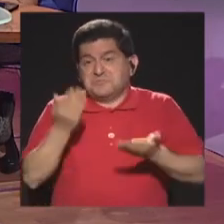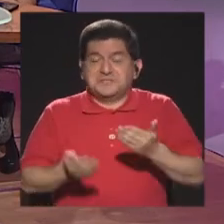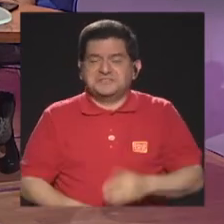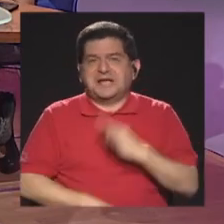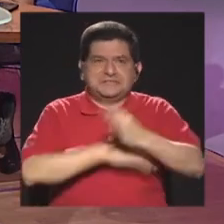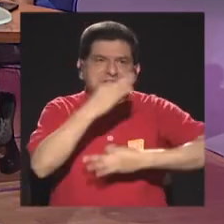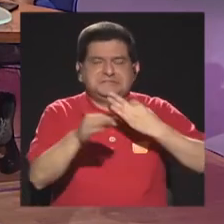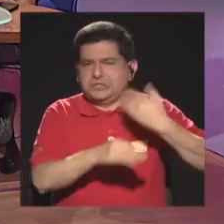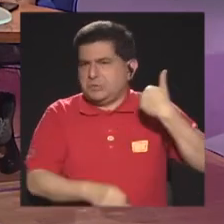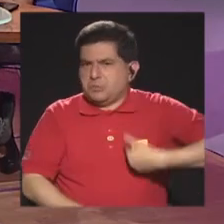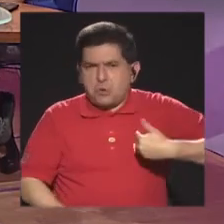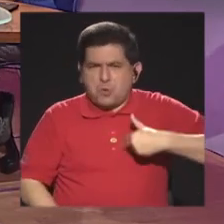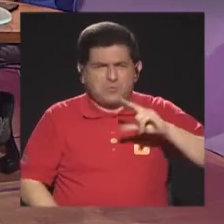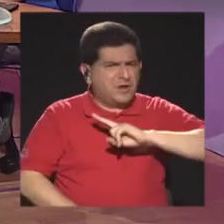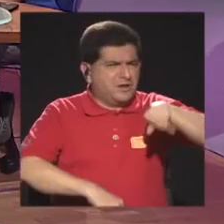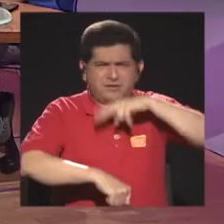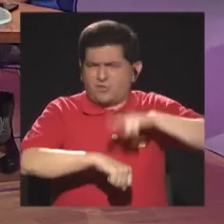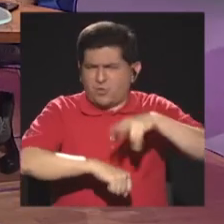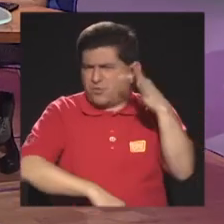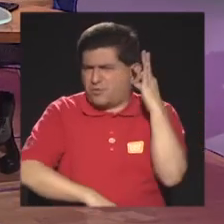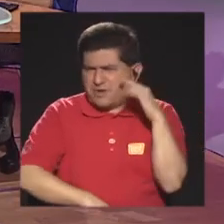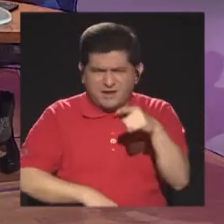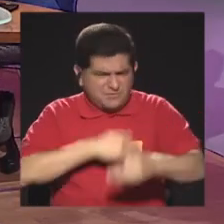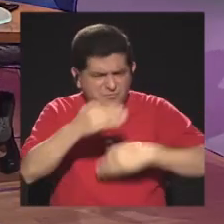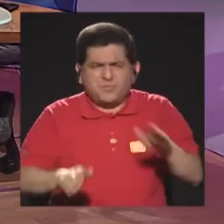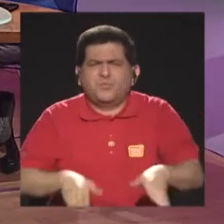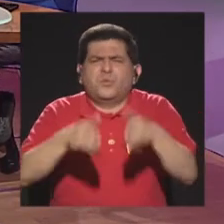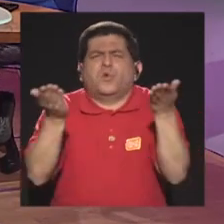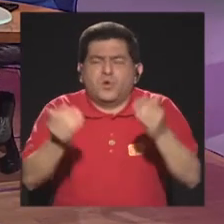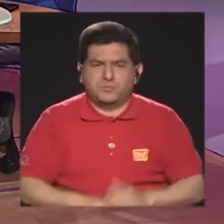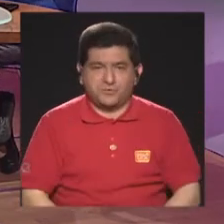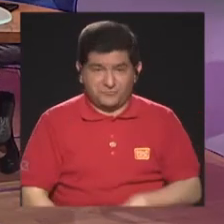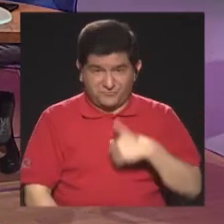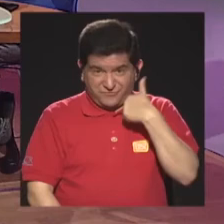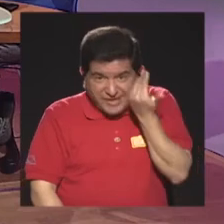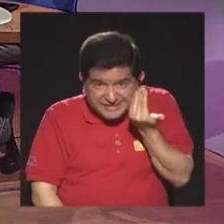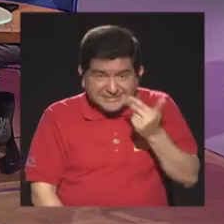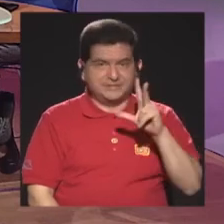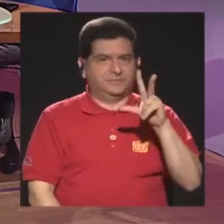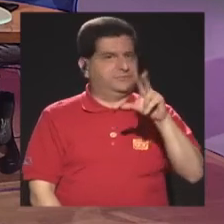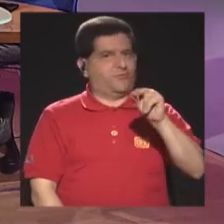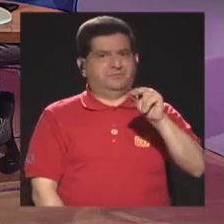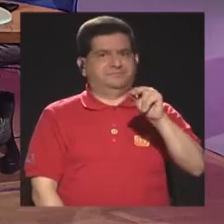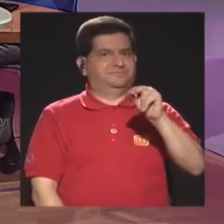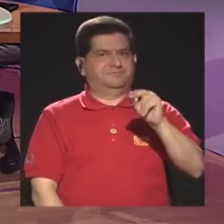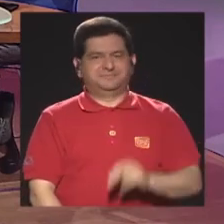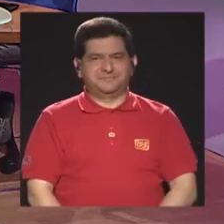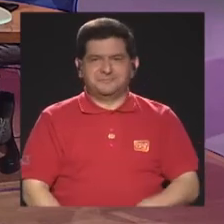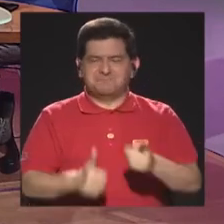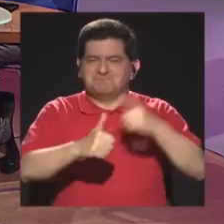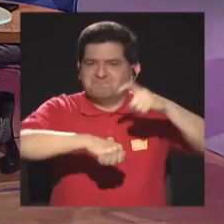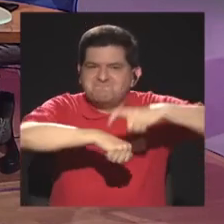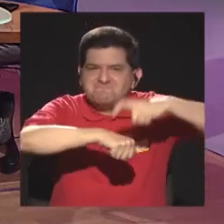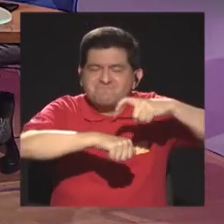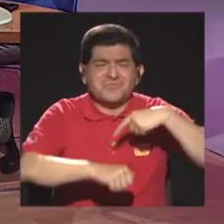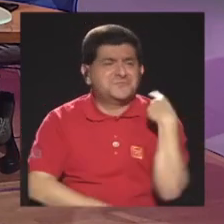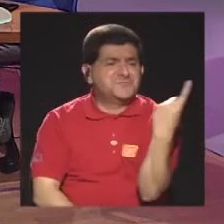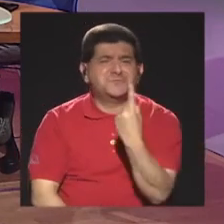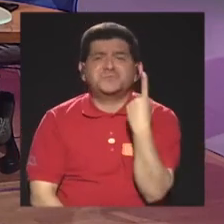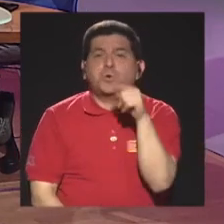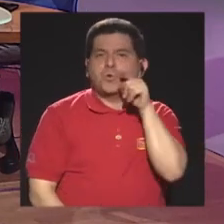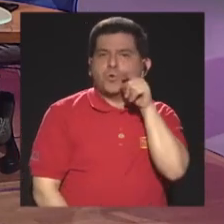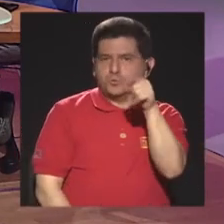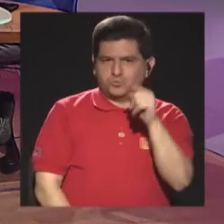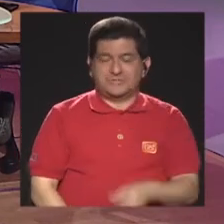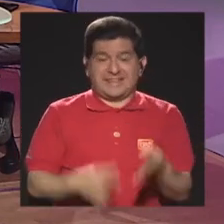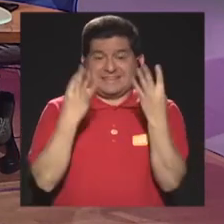poco tradicionales para las mujeres? ¿Cómo fue eso? No fue nada fácil, porque desde un principio, con solo